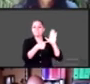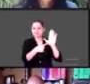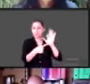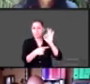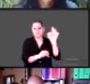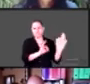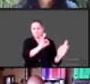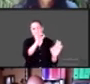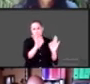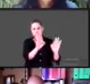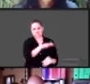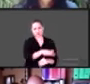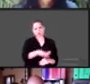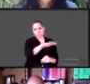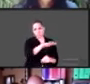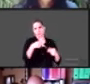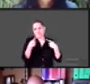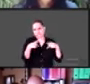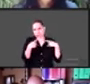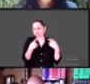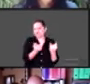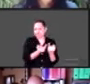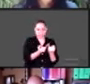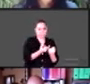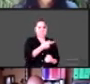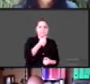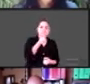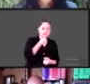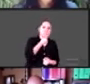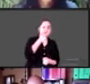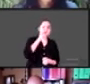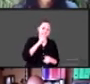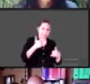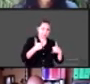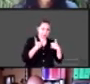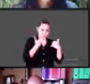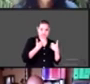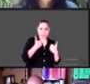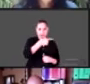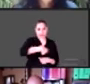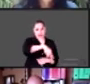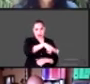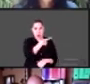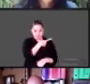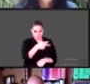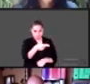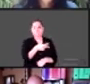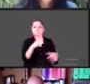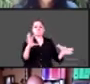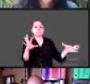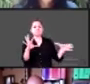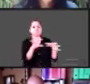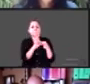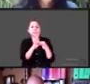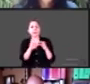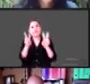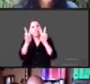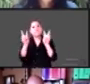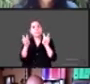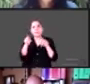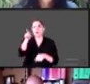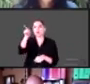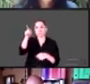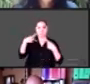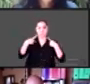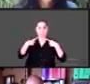de igual manera, niñas, niños y adolescentes en situación de pobreza, de acuerdo a la escolaridad del jefe de hogar donde